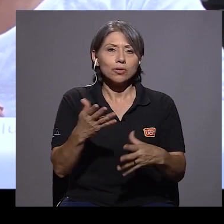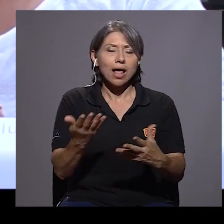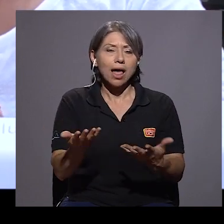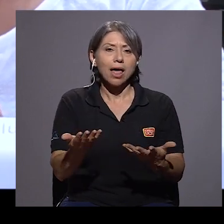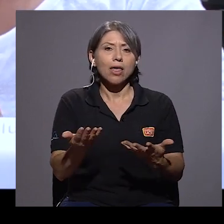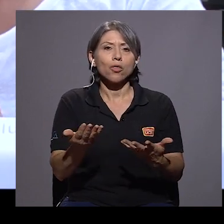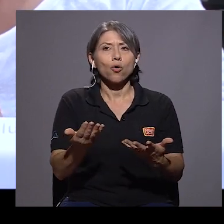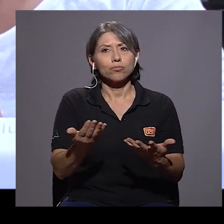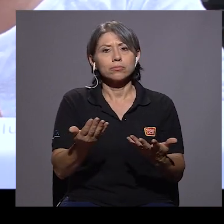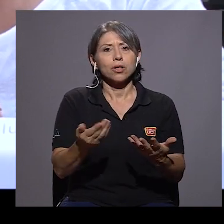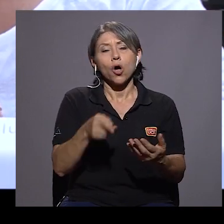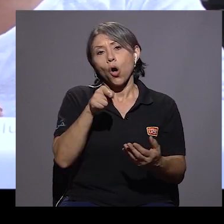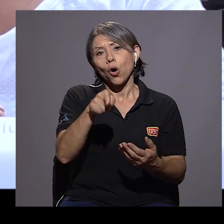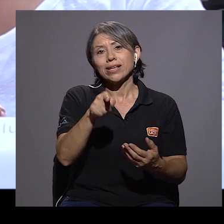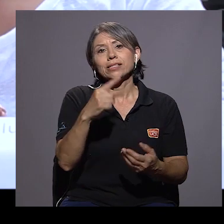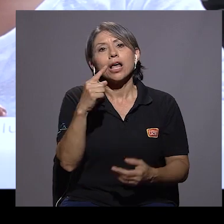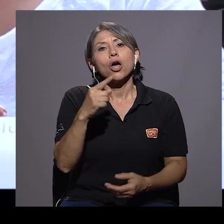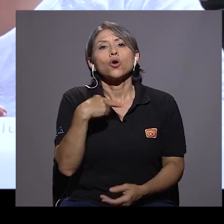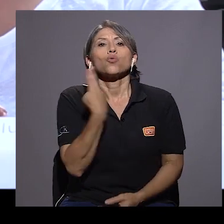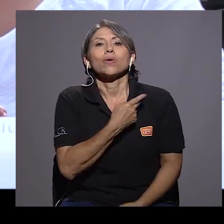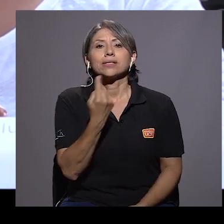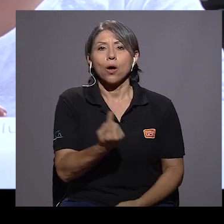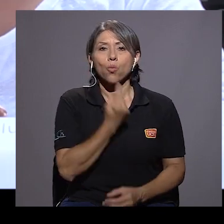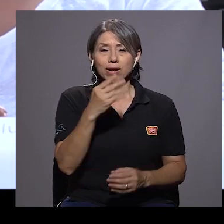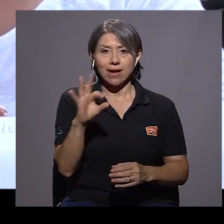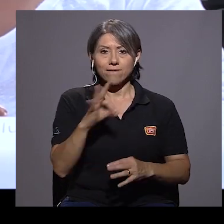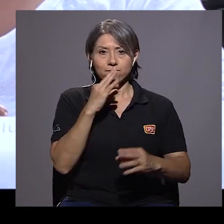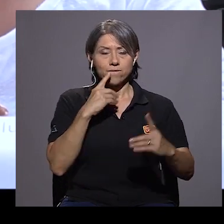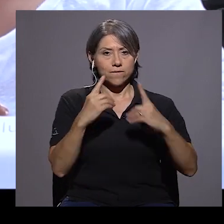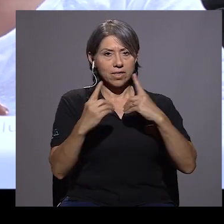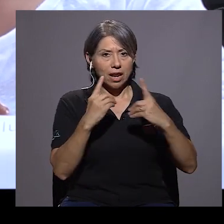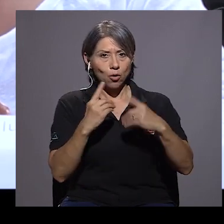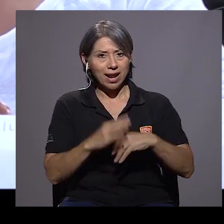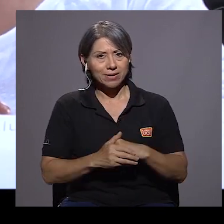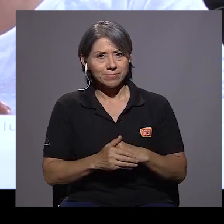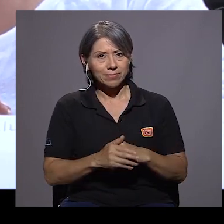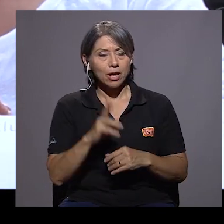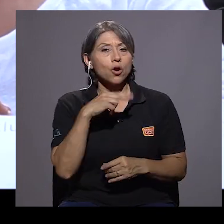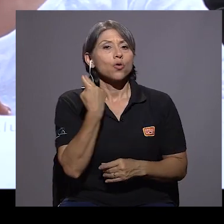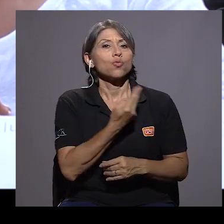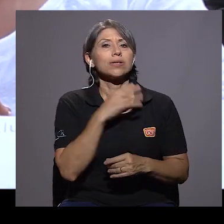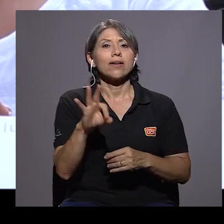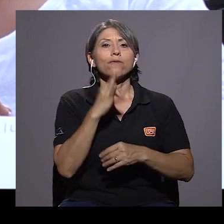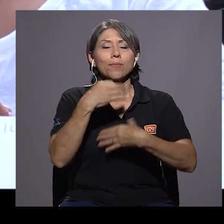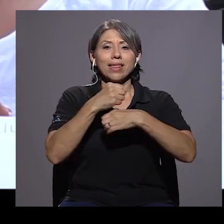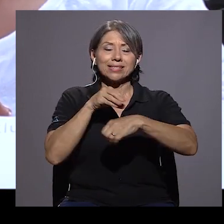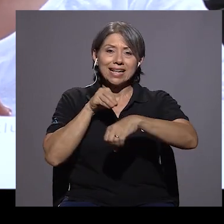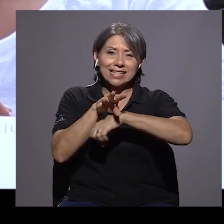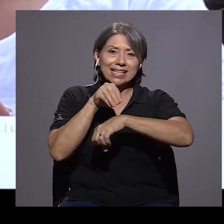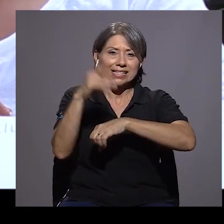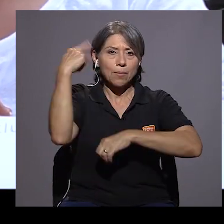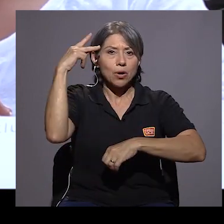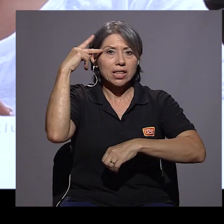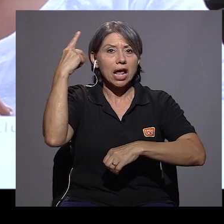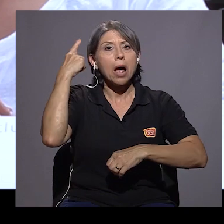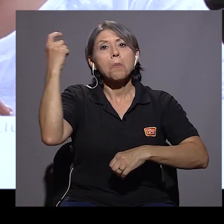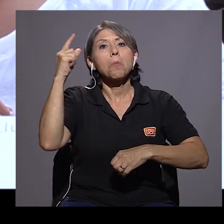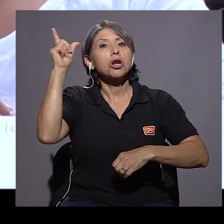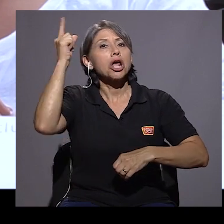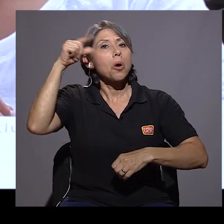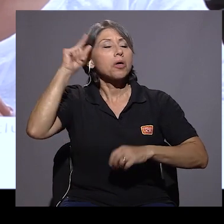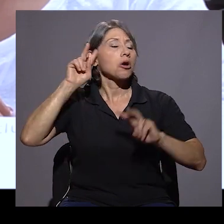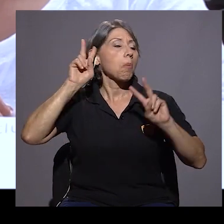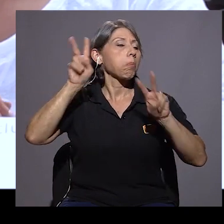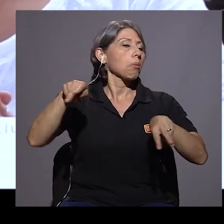son básicamente el resultado o resultan ser nuestra única forma de dialogar. Han sido nuestro mecanismo de